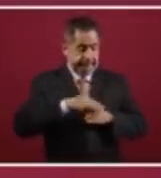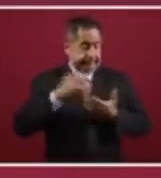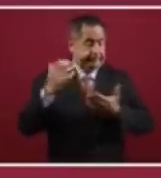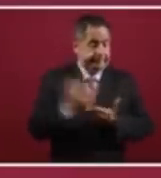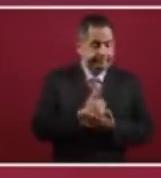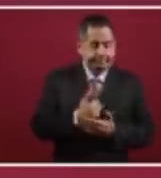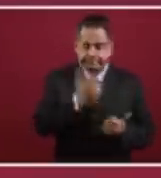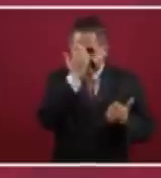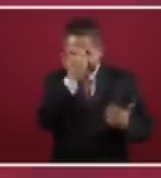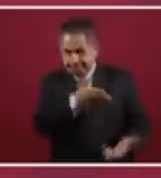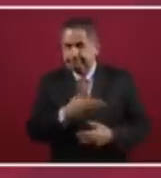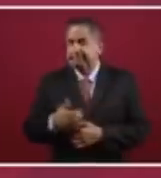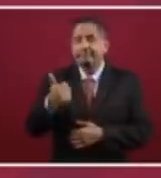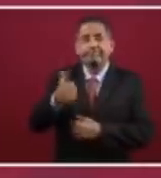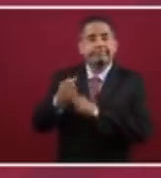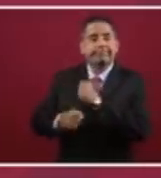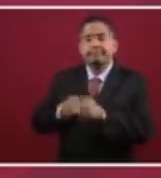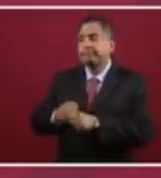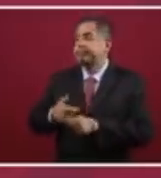seis años